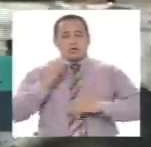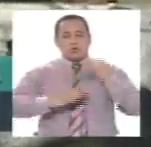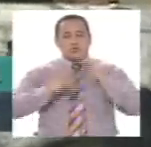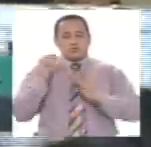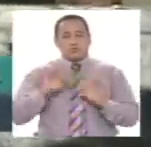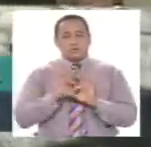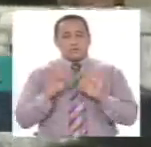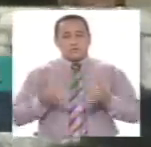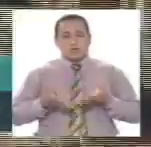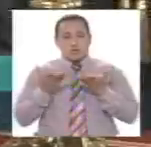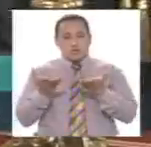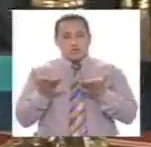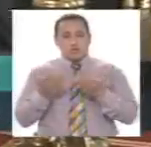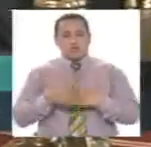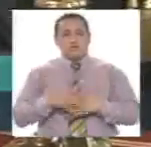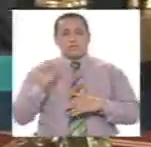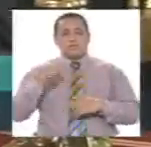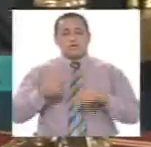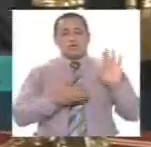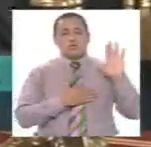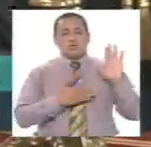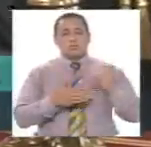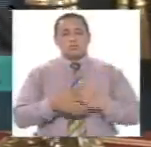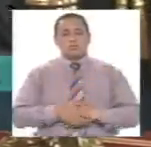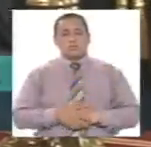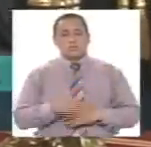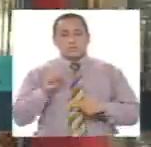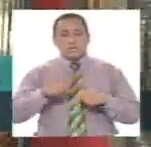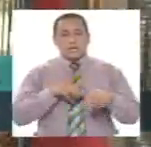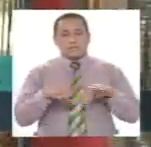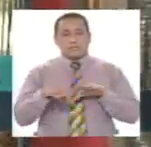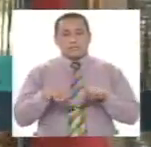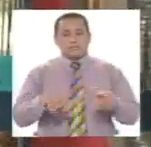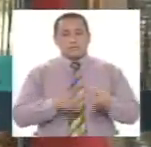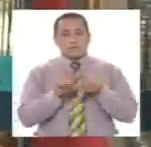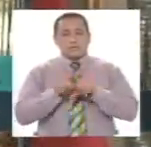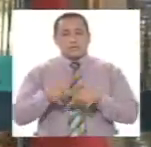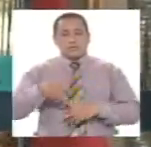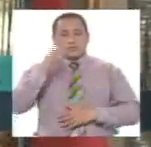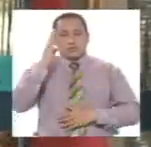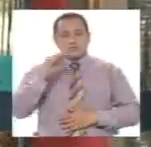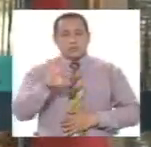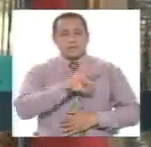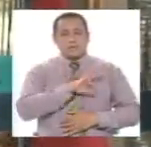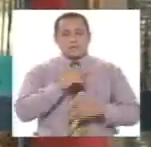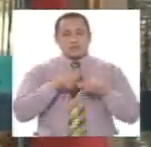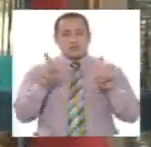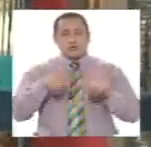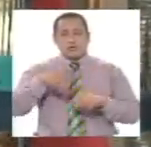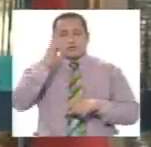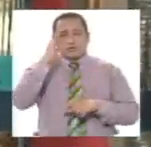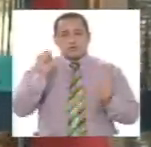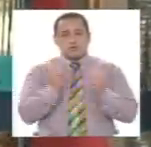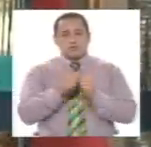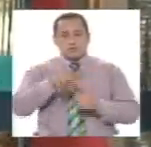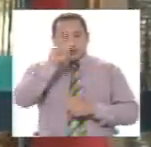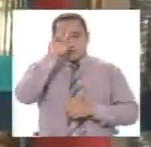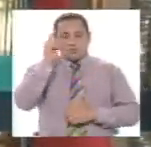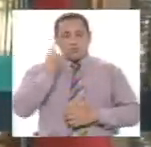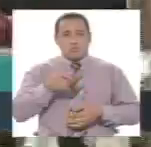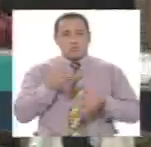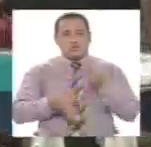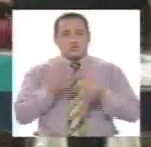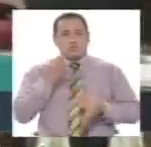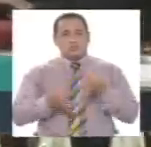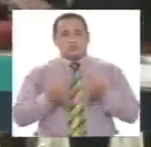y Saneamiento que os confío. Sí, juro. Si así lo hiciereis, que Dios os premie, si no, que Él y la patria os